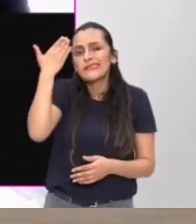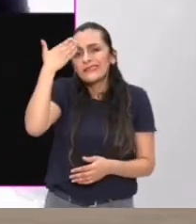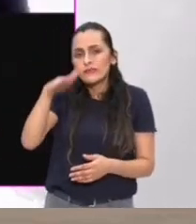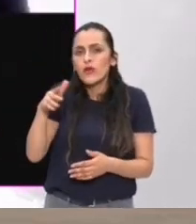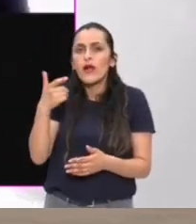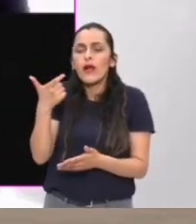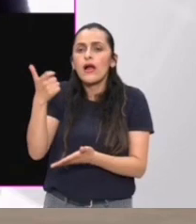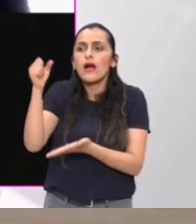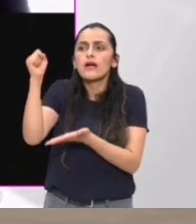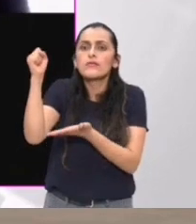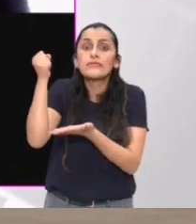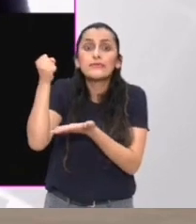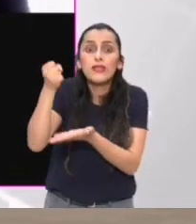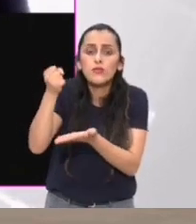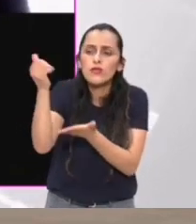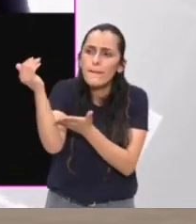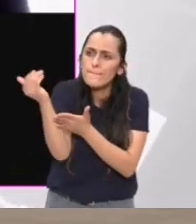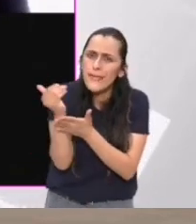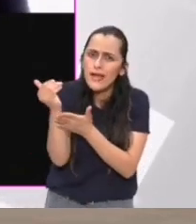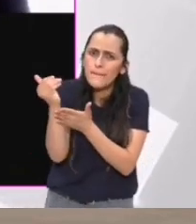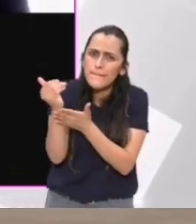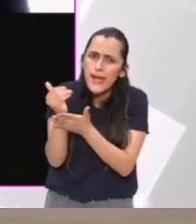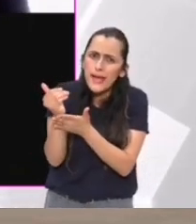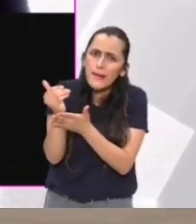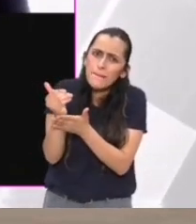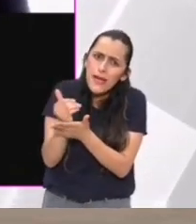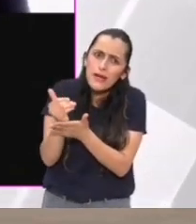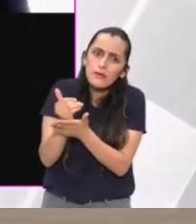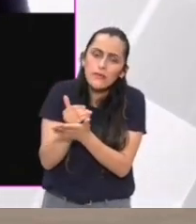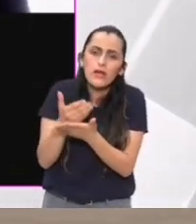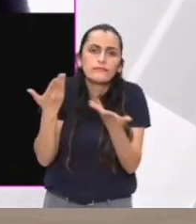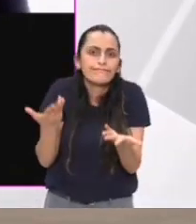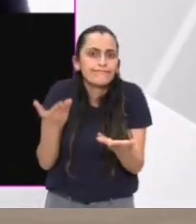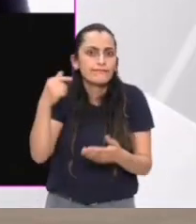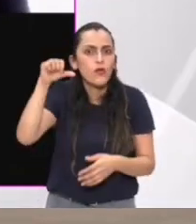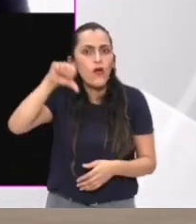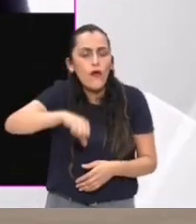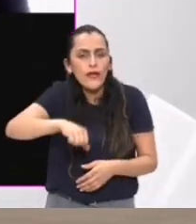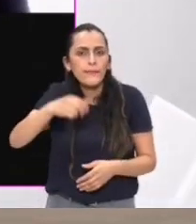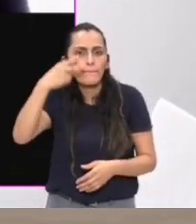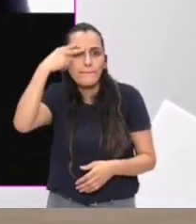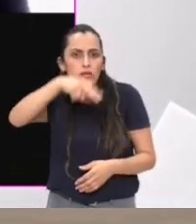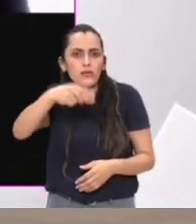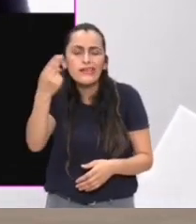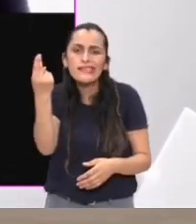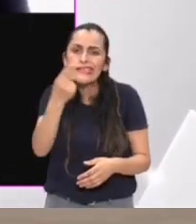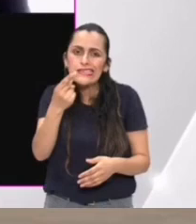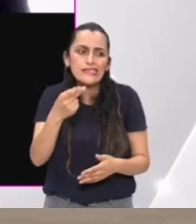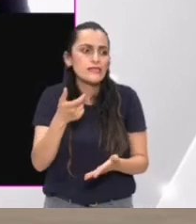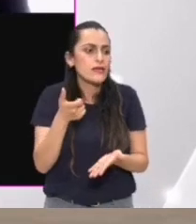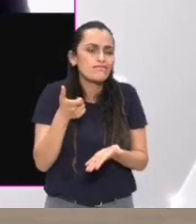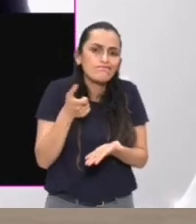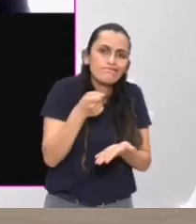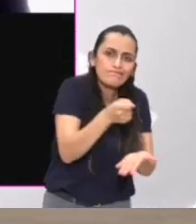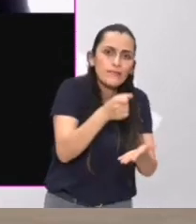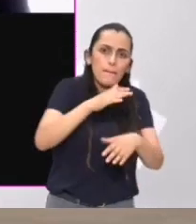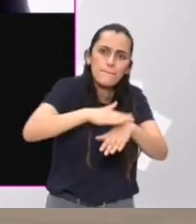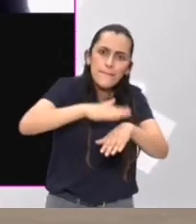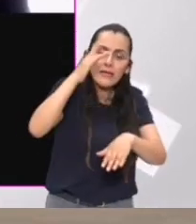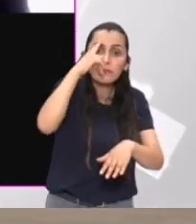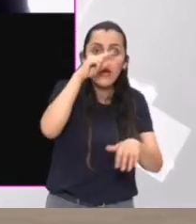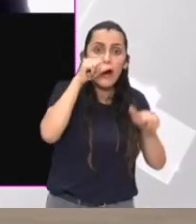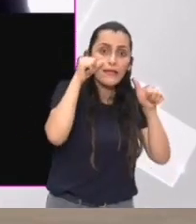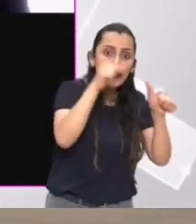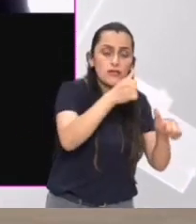recortados y que si lo que hoy necesita México es aumentar el acceso a la salud a mujeres, a niños, adultos